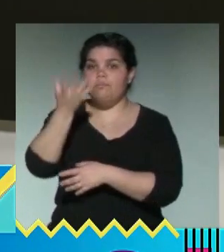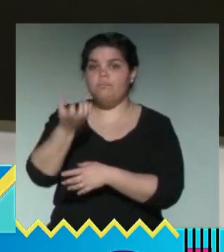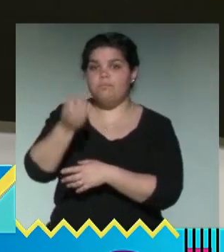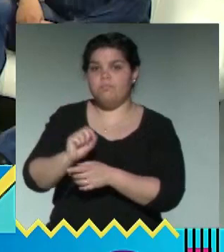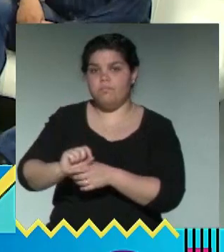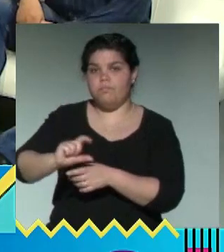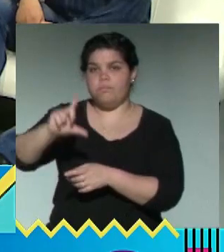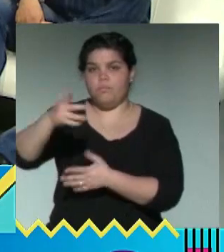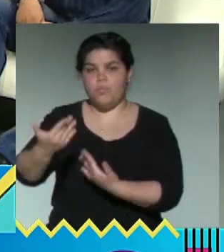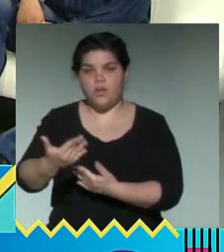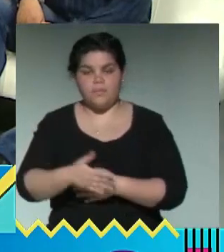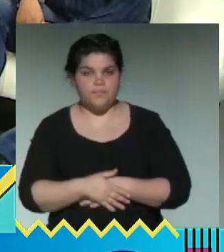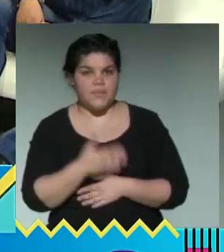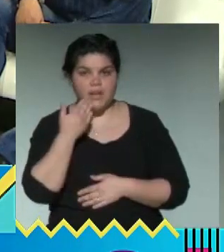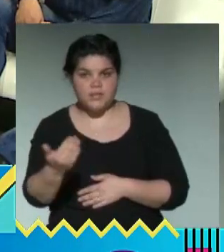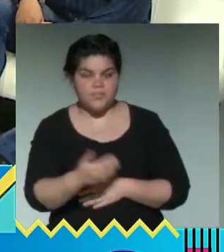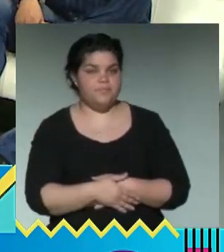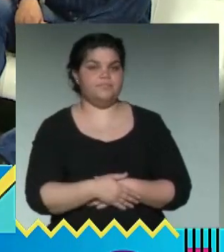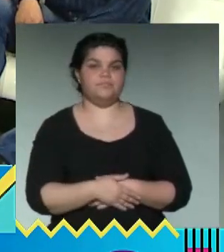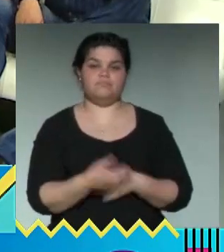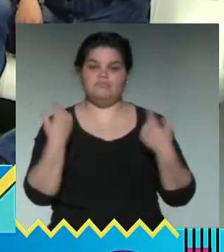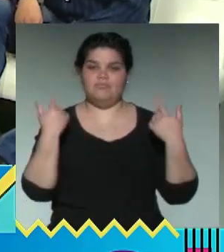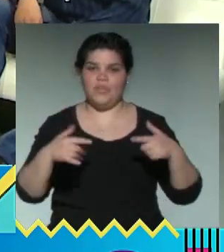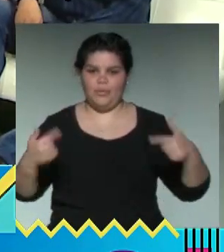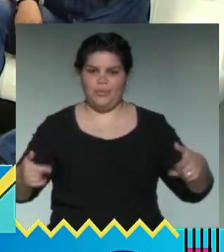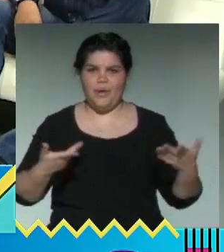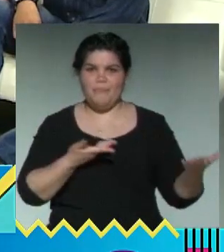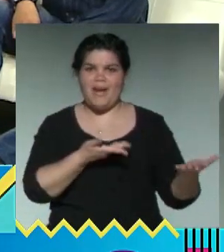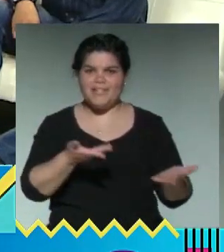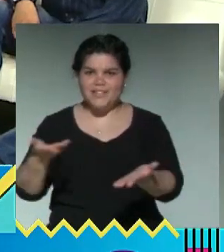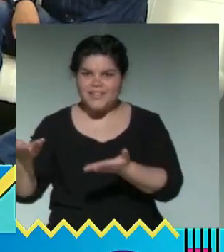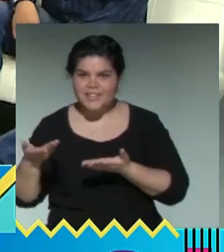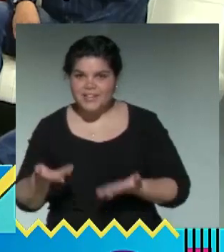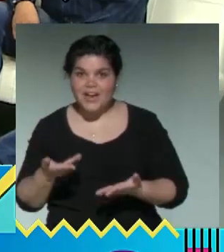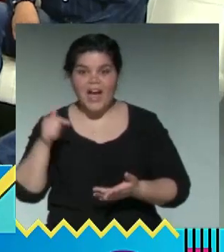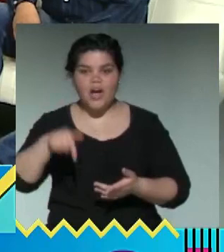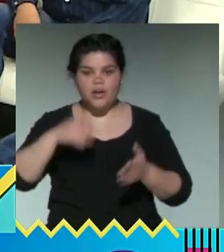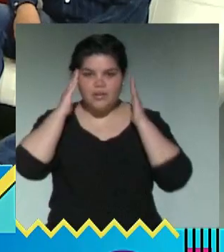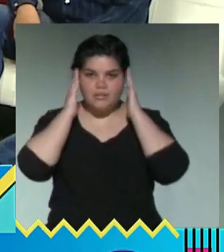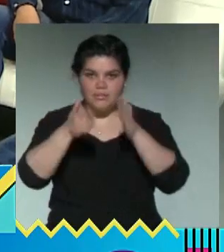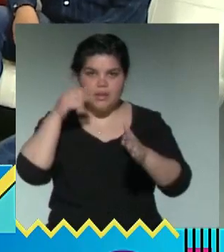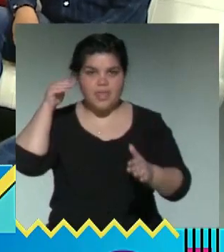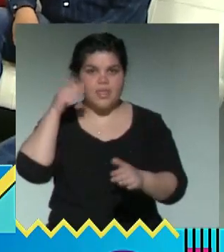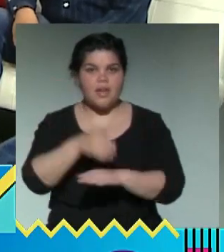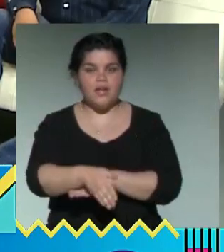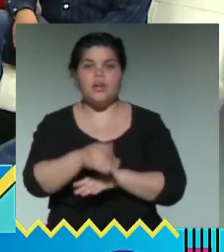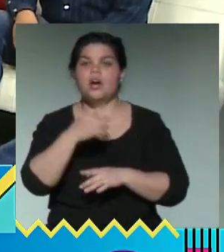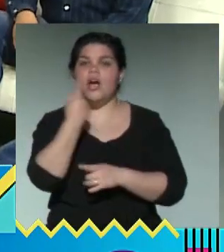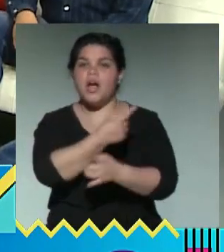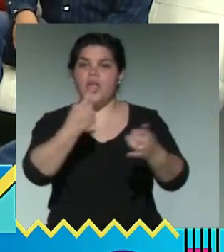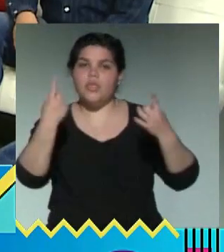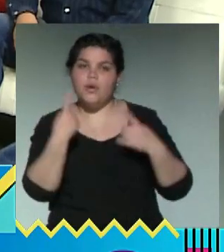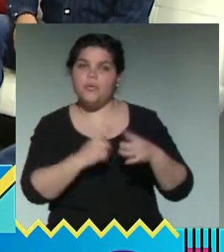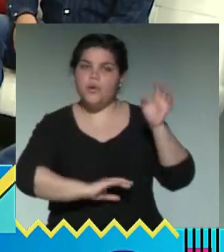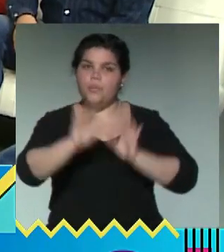estar presente. Bueno, mucha presentación y fundamentalmente quizás ya para ir metiéndonos en los proyectos de cada uno y empezar a hablar